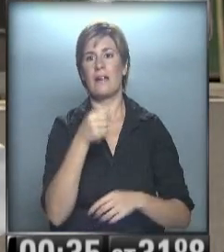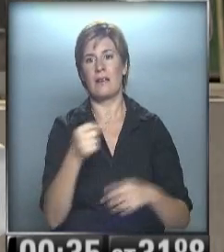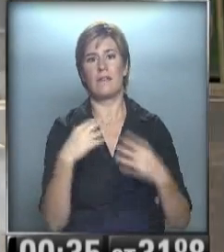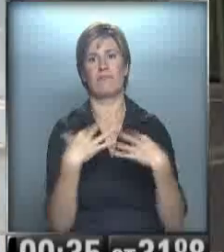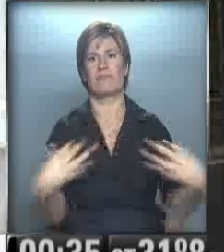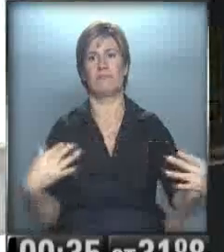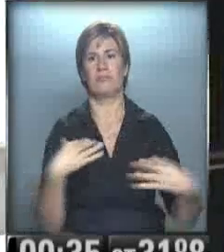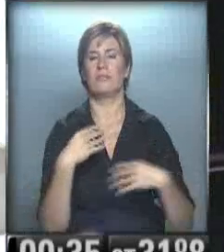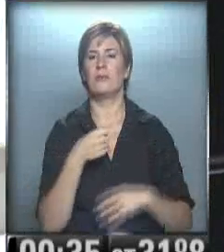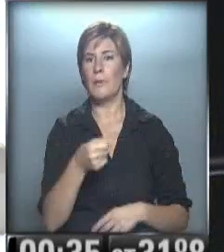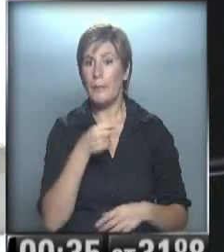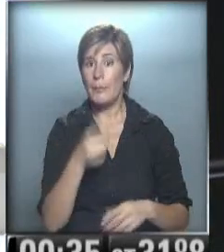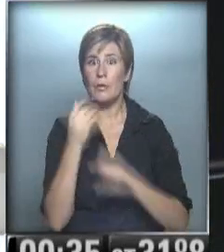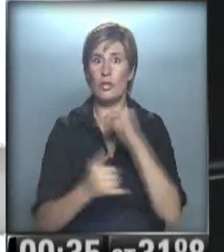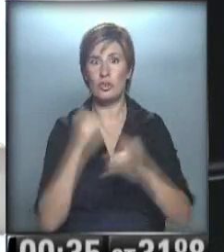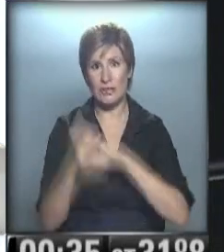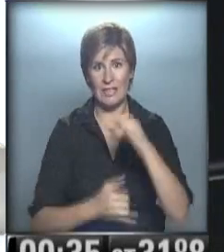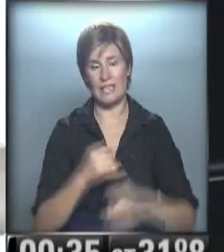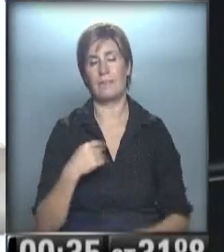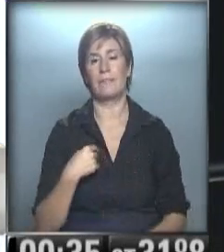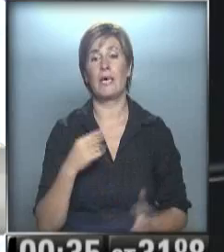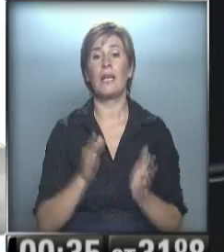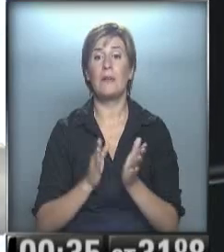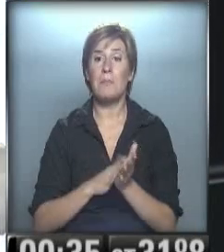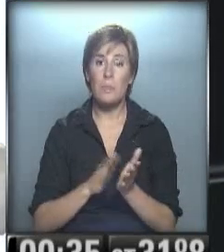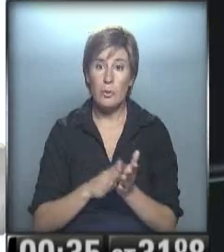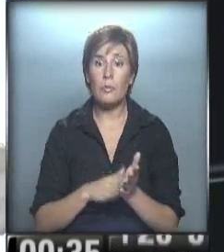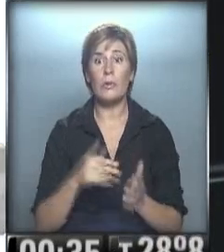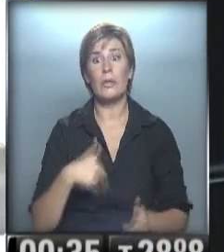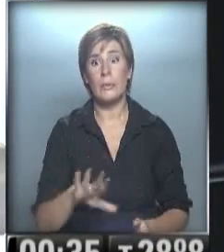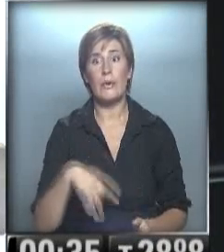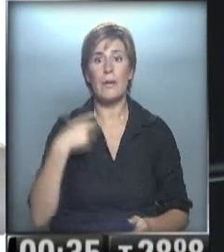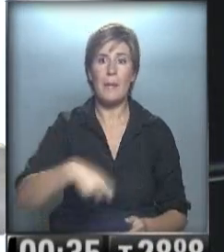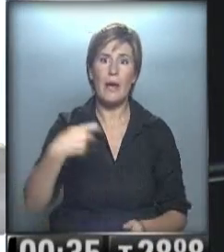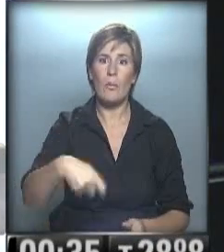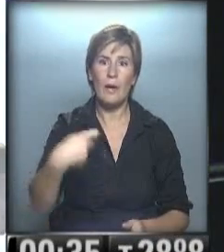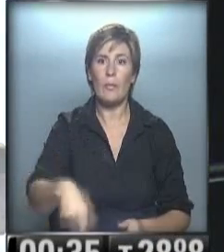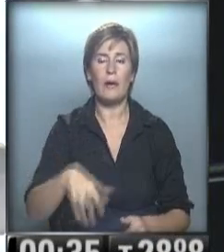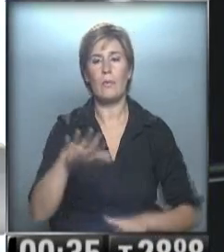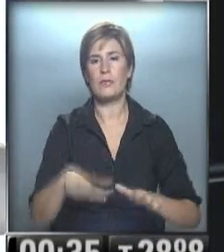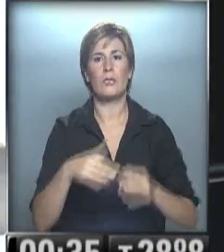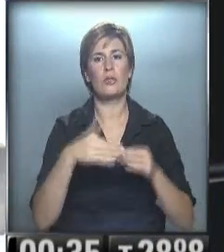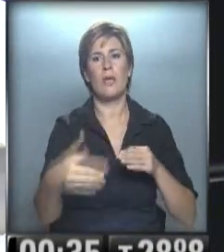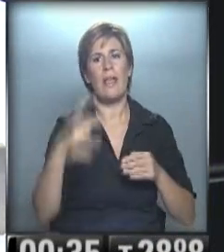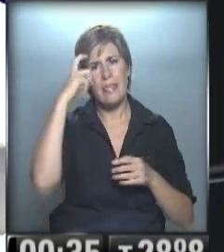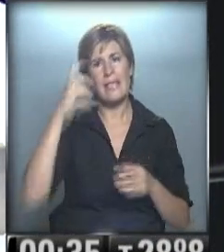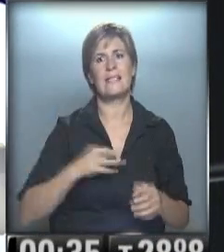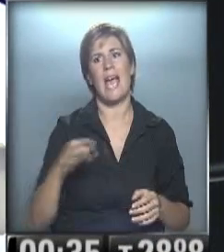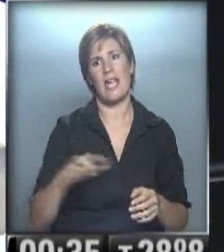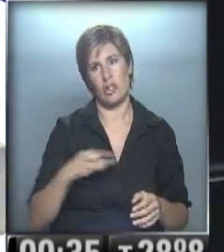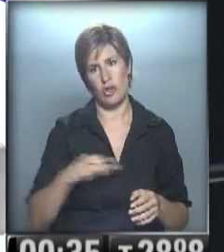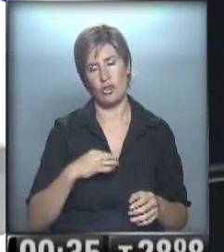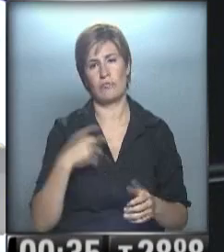la reunión. Kicillof propondría un cronograma de pago de hasta 10 años con bonos. La mayor parte de la deuda soberana argentina en